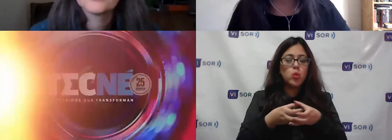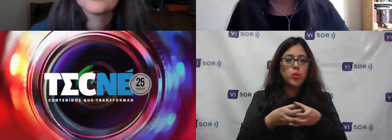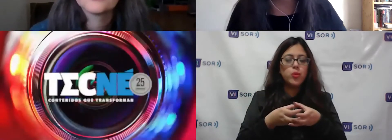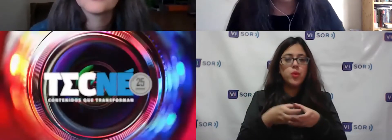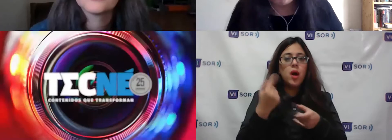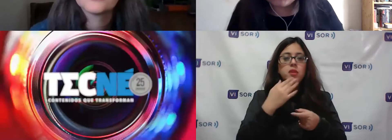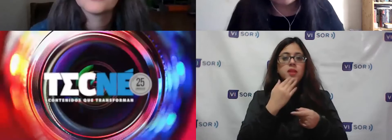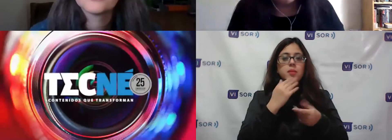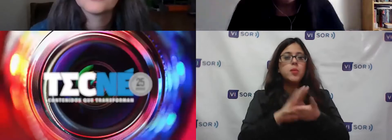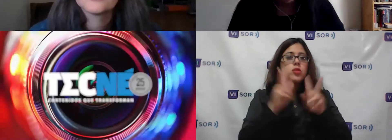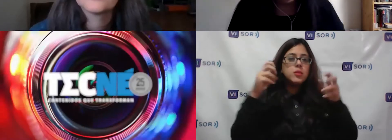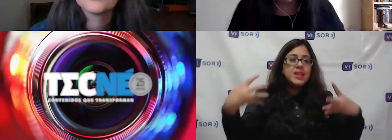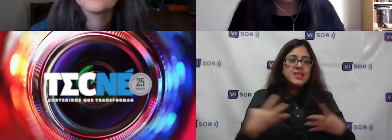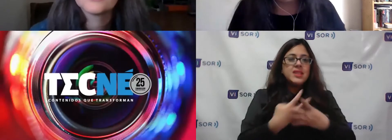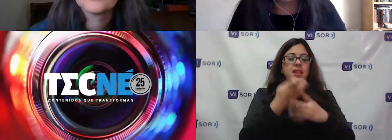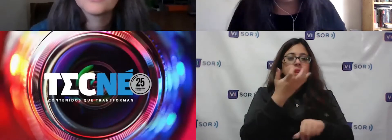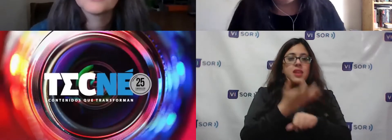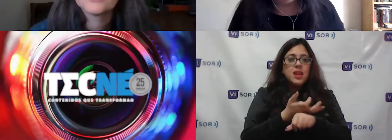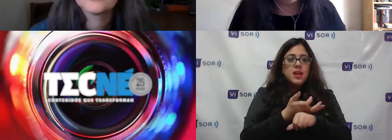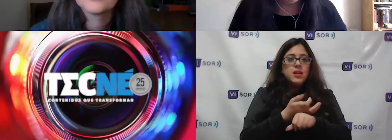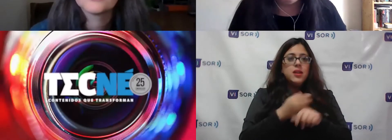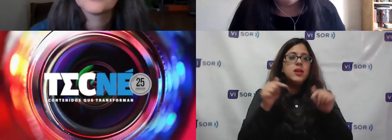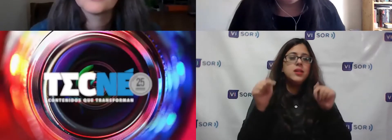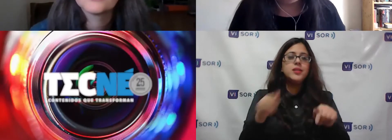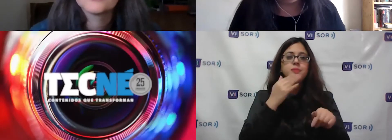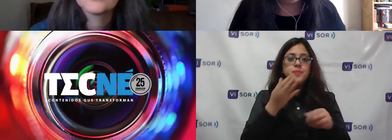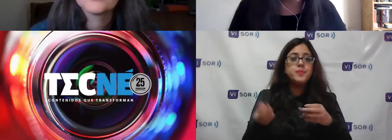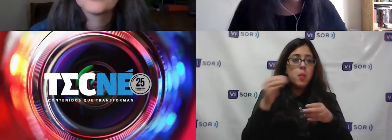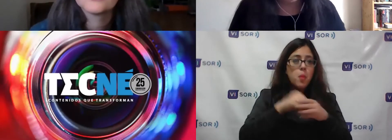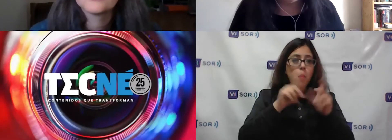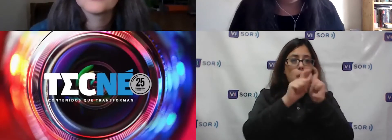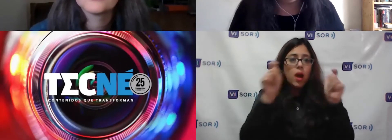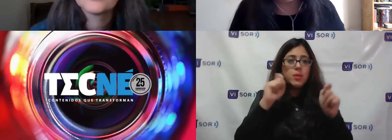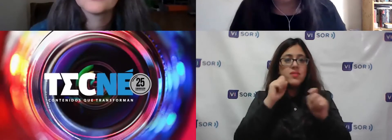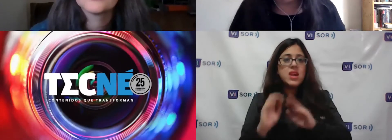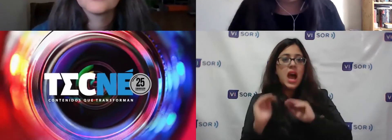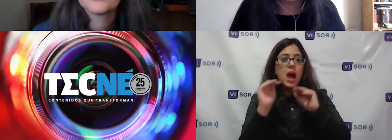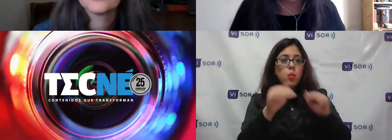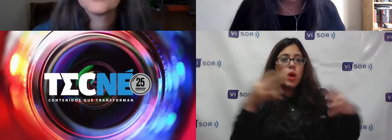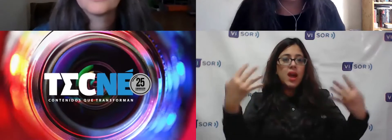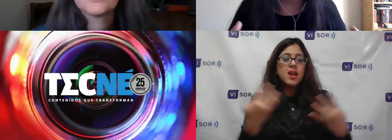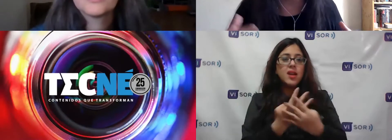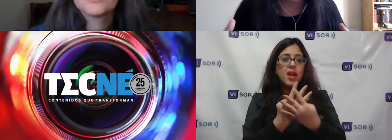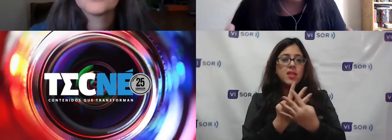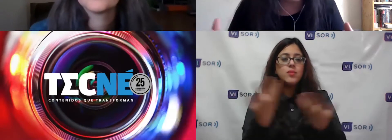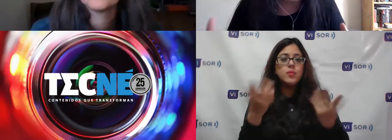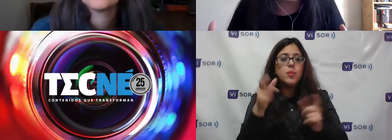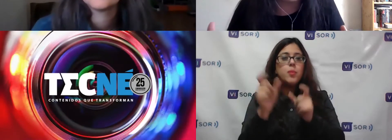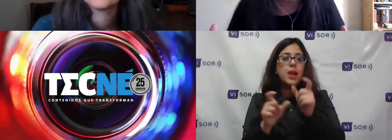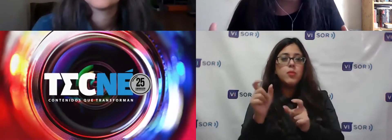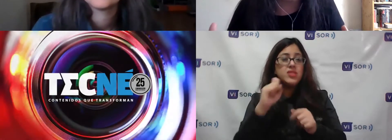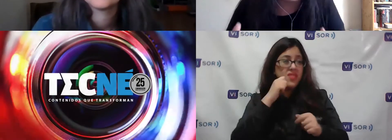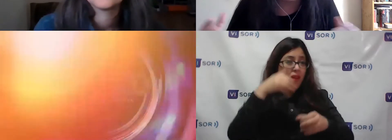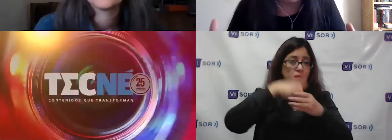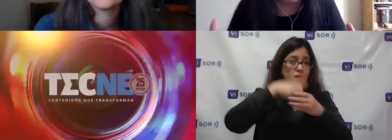todas estas redes construidas de hecho parte de la campaña que ella hizo fue apoyarse en muchas redes para que la gente no es que llamar a votar simplemente